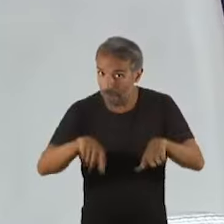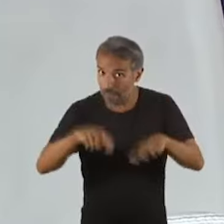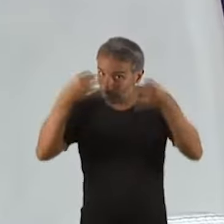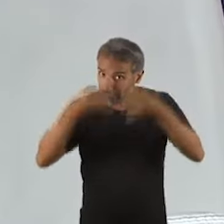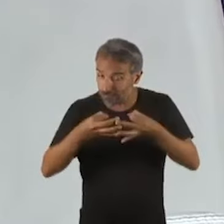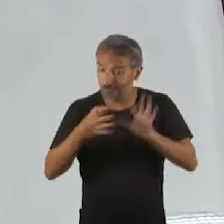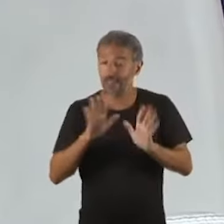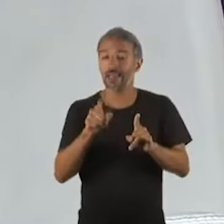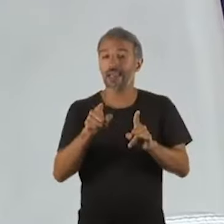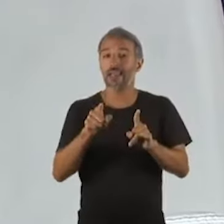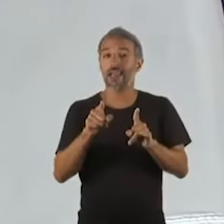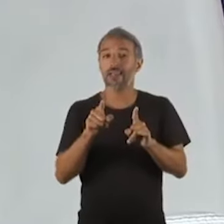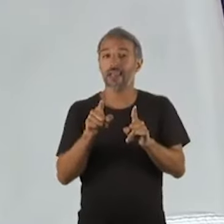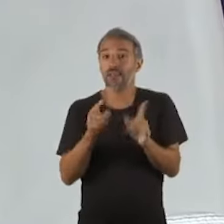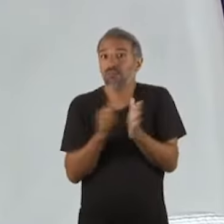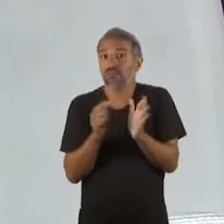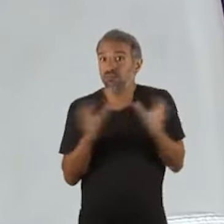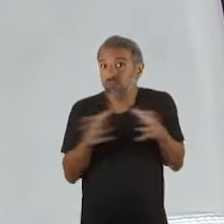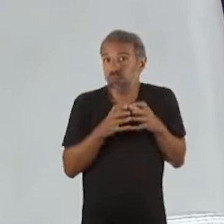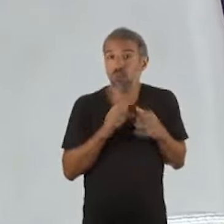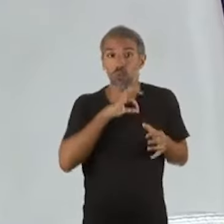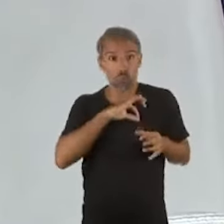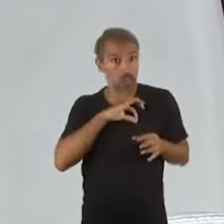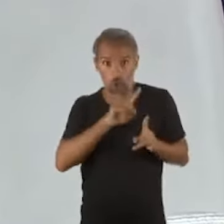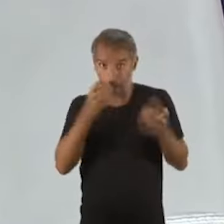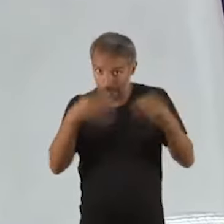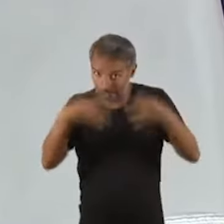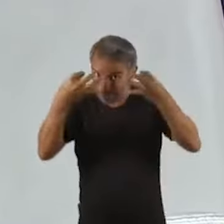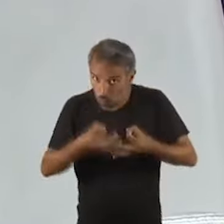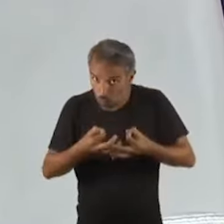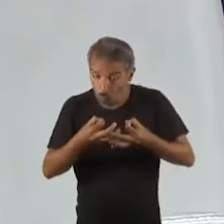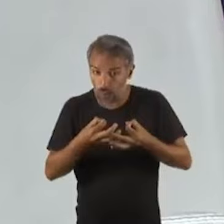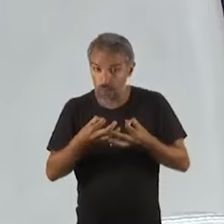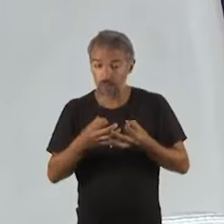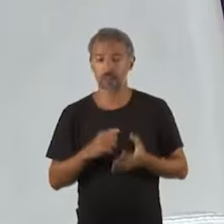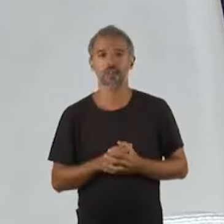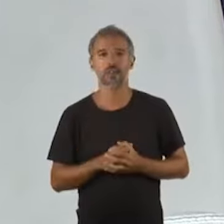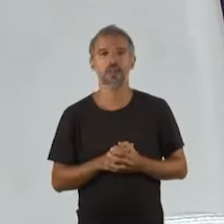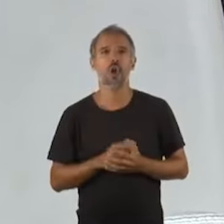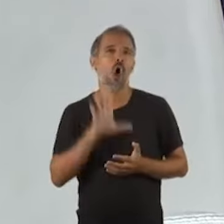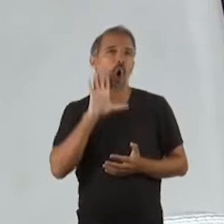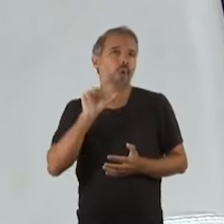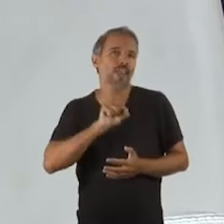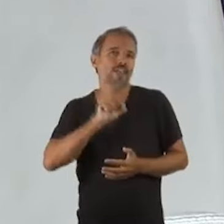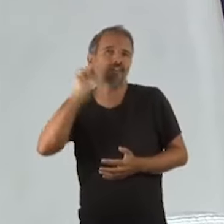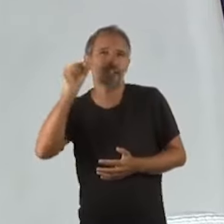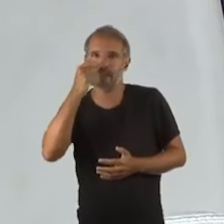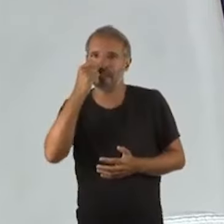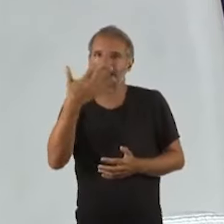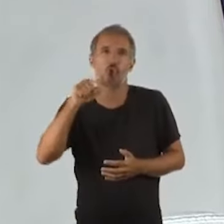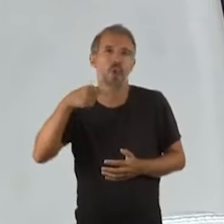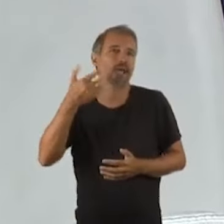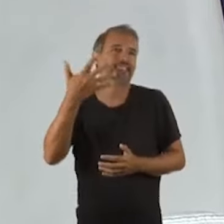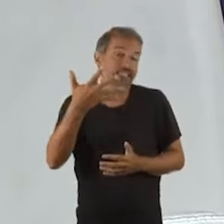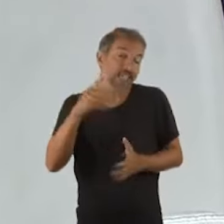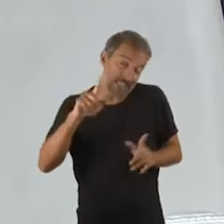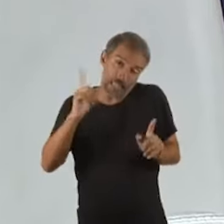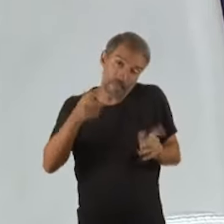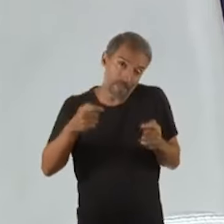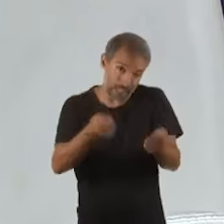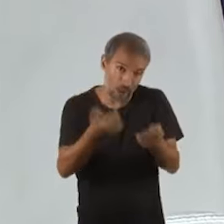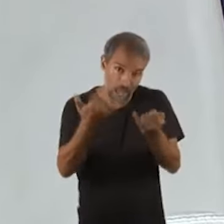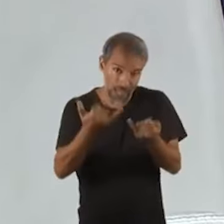poder adquisitivo que tenían hasta ahora Aunque obviamente ahora la inflación de 25,5 también les pone presión Eso